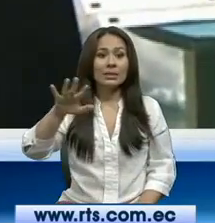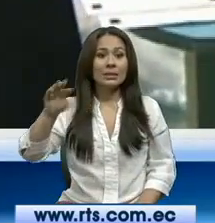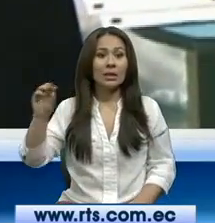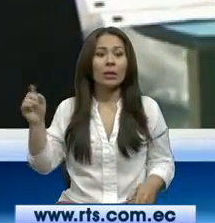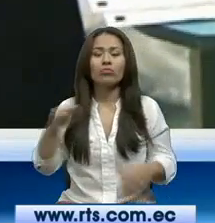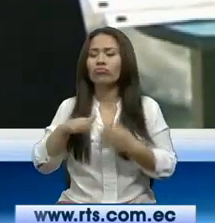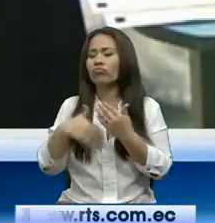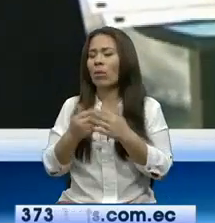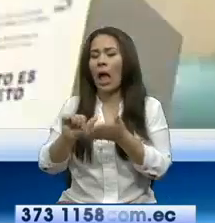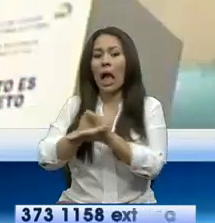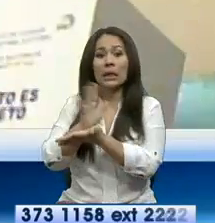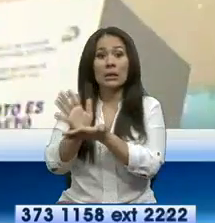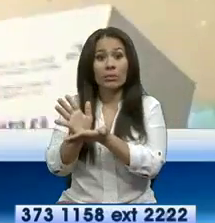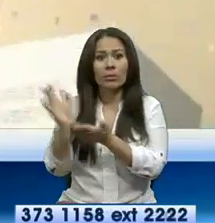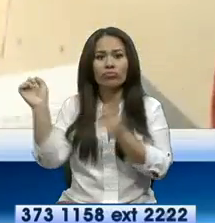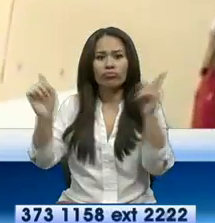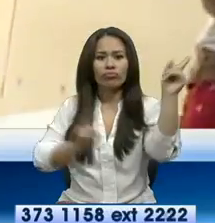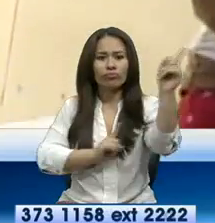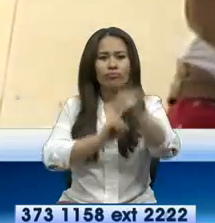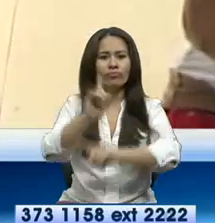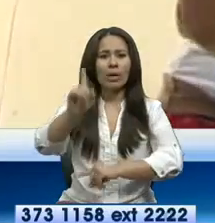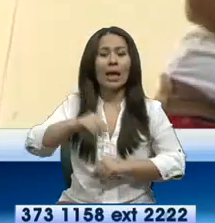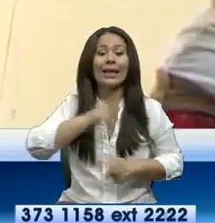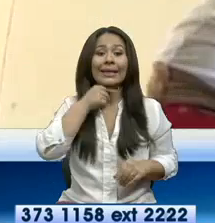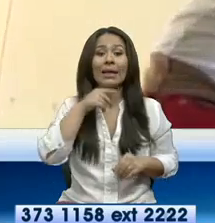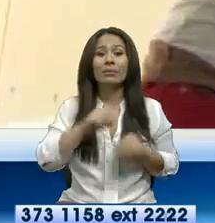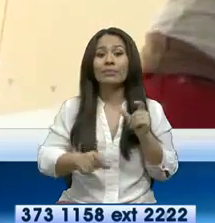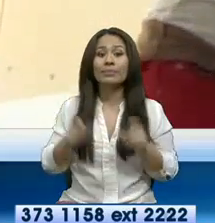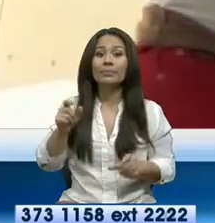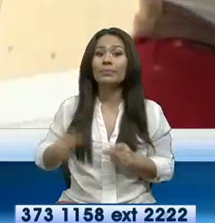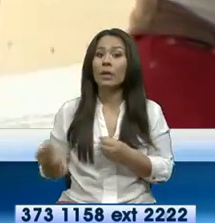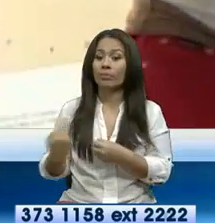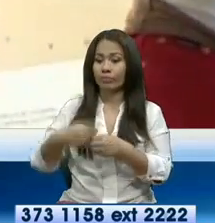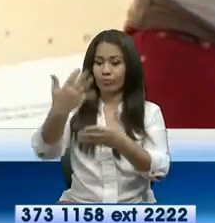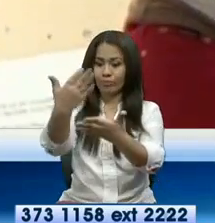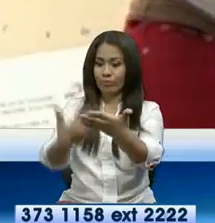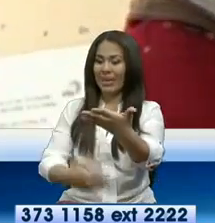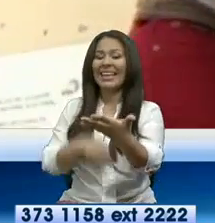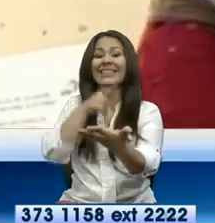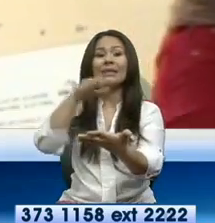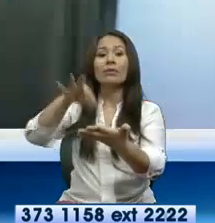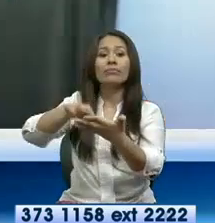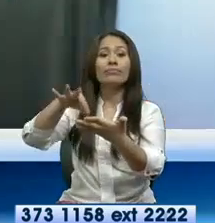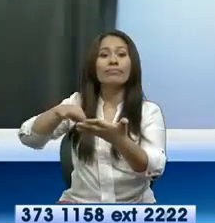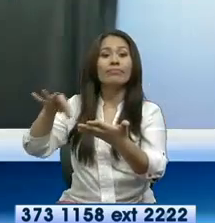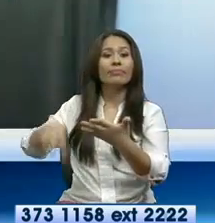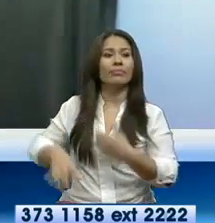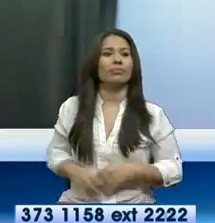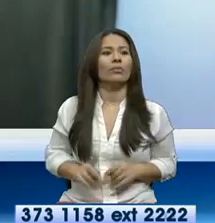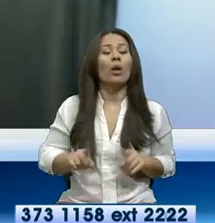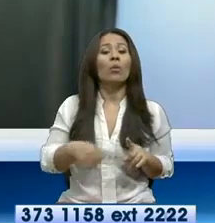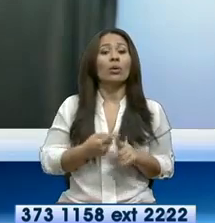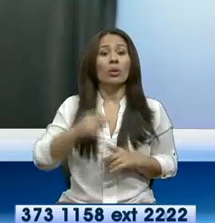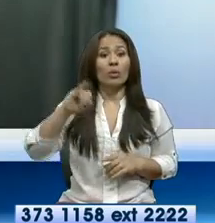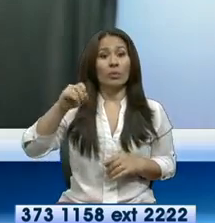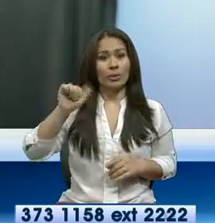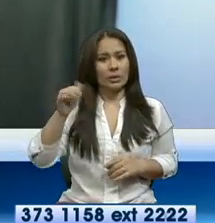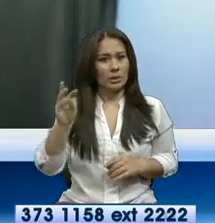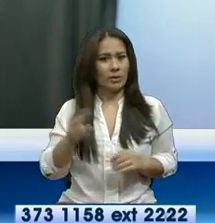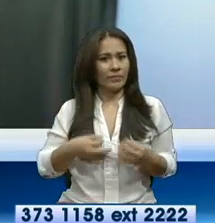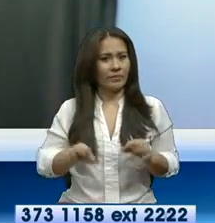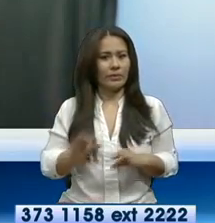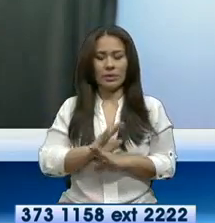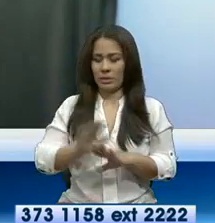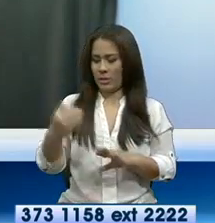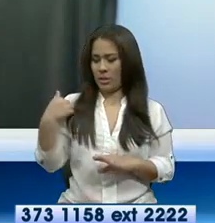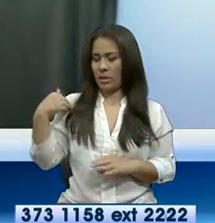de todo el país y 165 postulantes a parlamentarios andinos. El jueves 16 de febrero ya tendremos